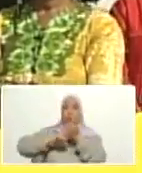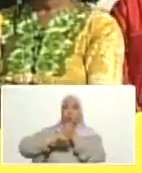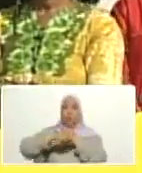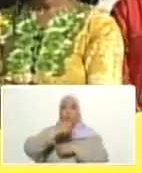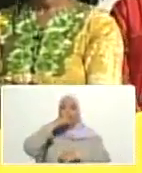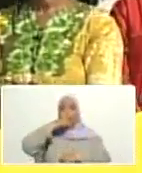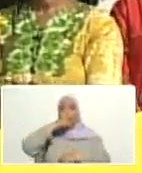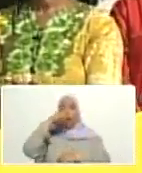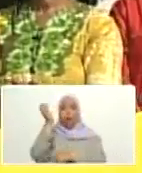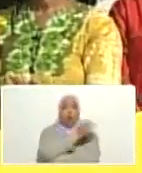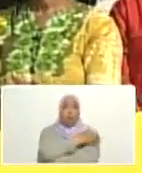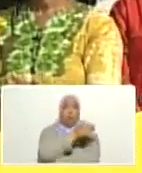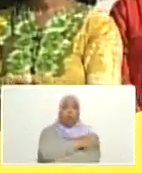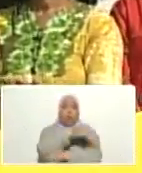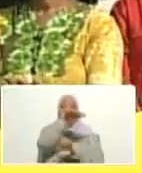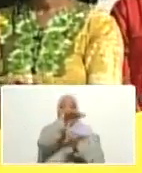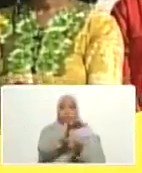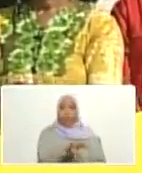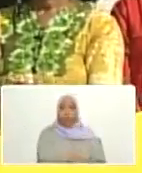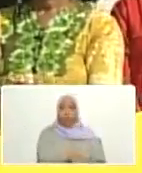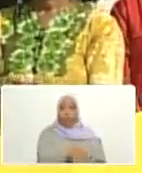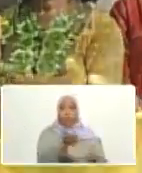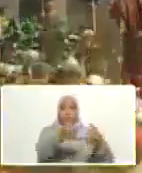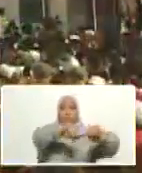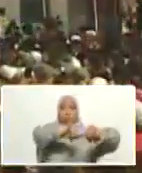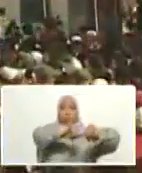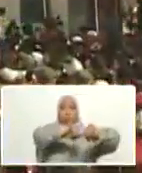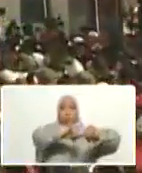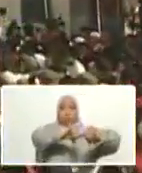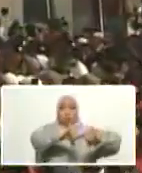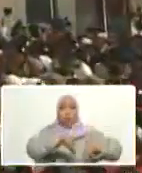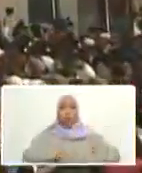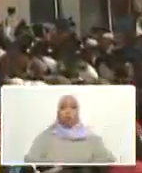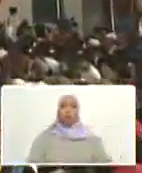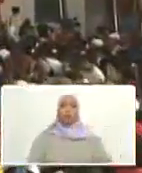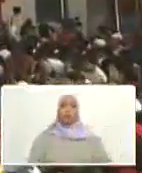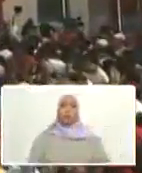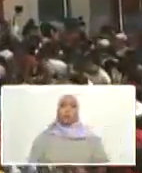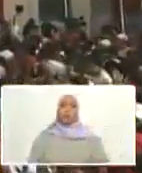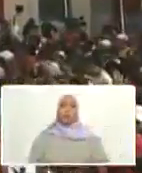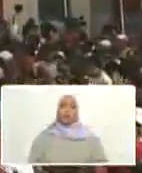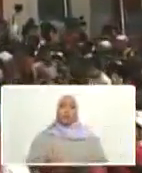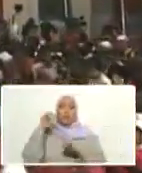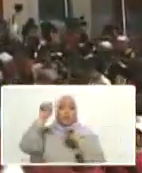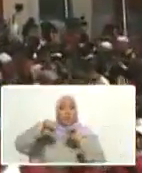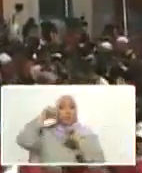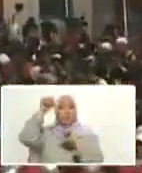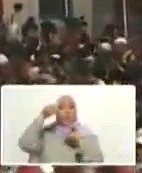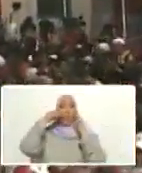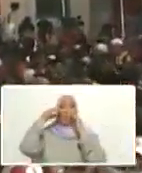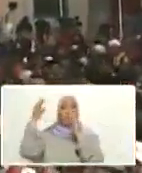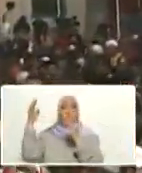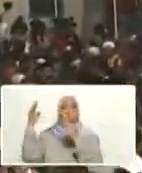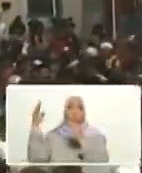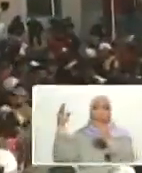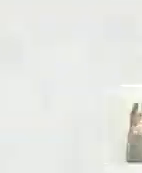a la derecha guaidocista en Venezuela. ¡Adelante, video!